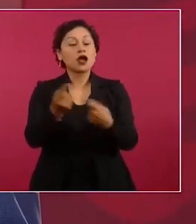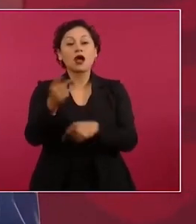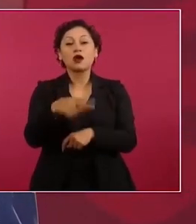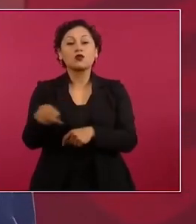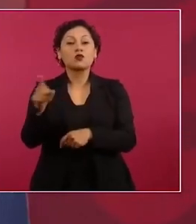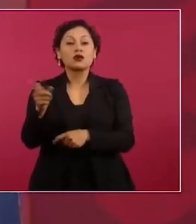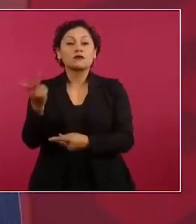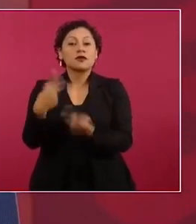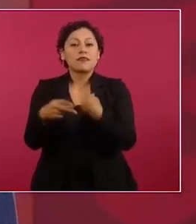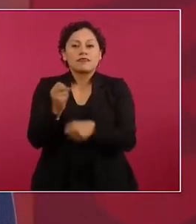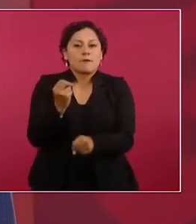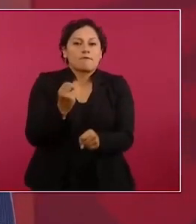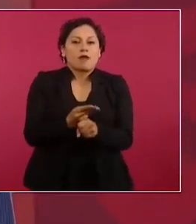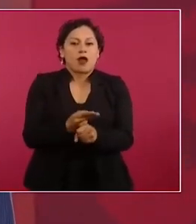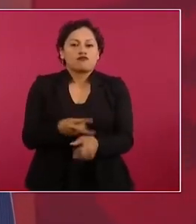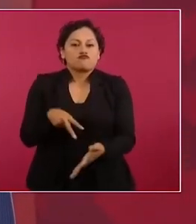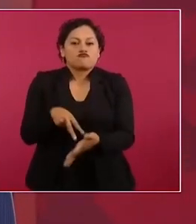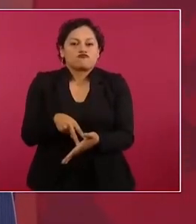no perder lugar,